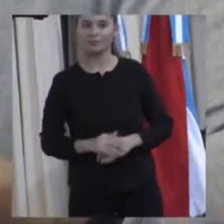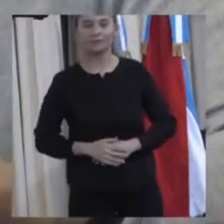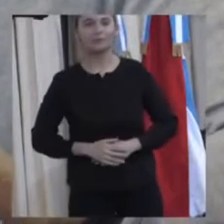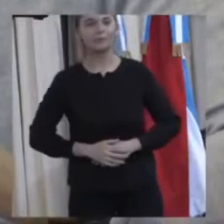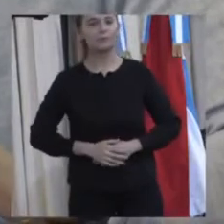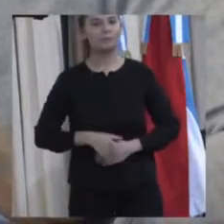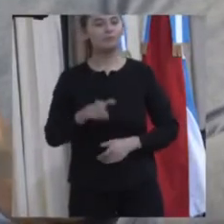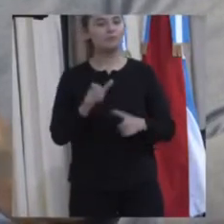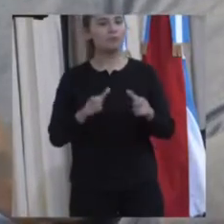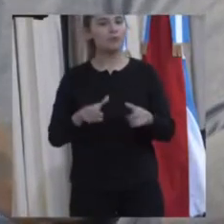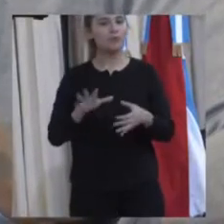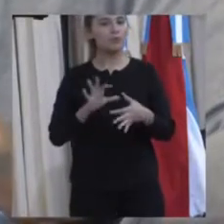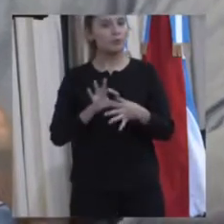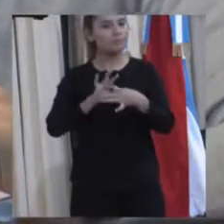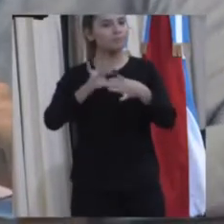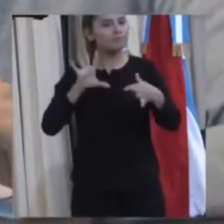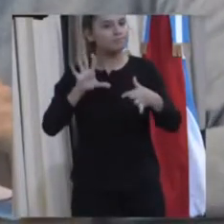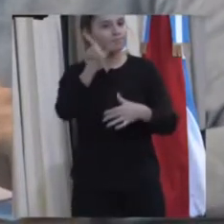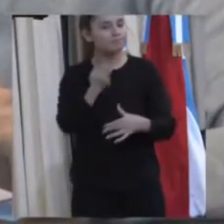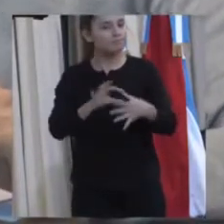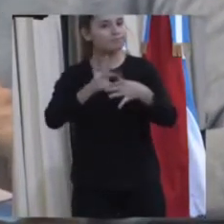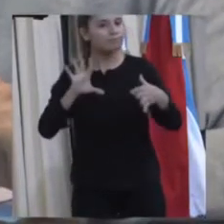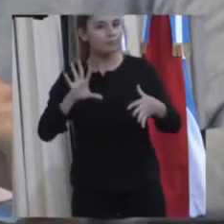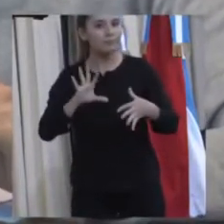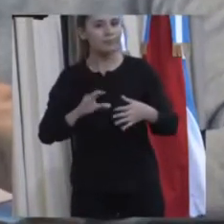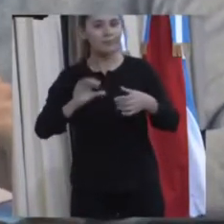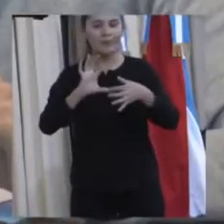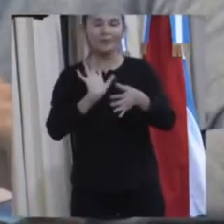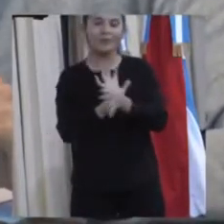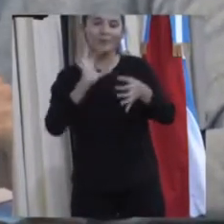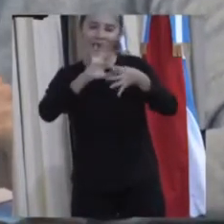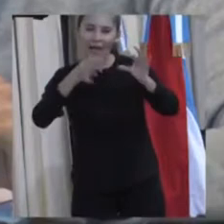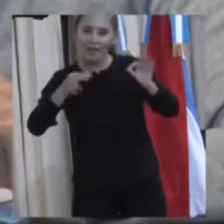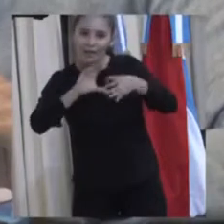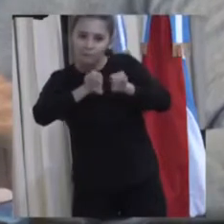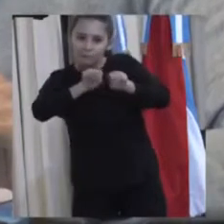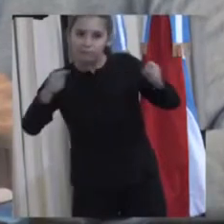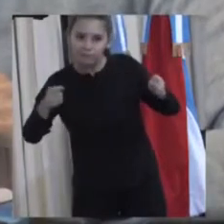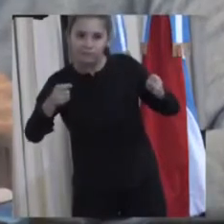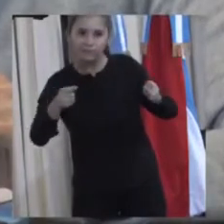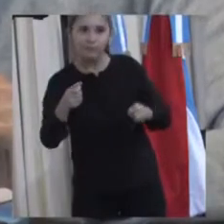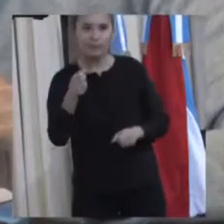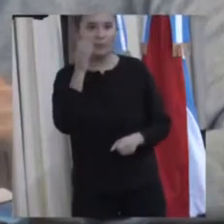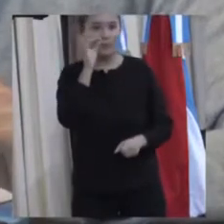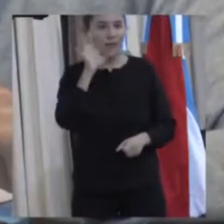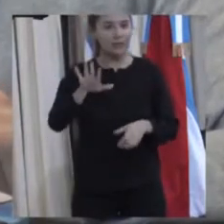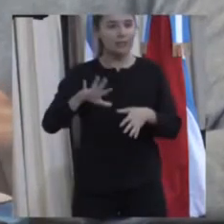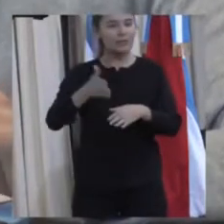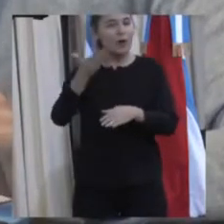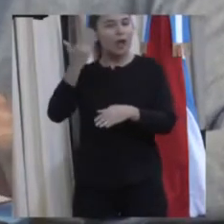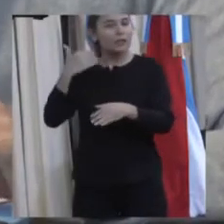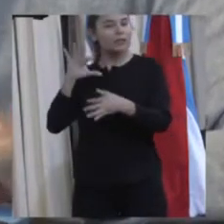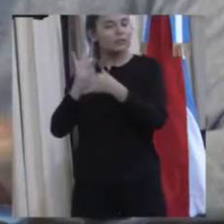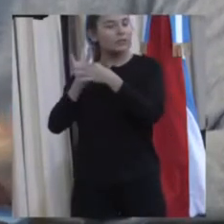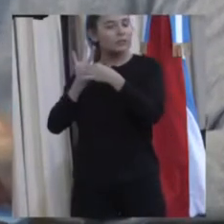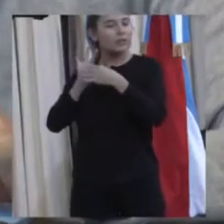Hombres de una república libre, acabamos de romper la última cadena que en pleno siglo XX nos ataba a la antigua dominación monárquica